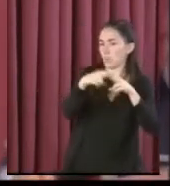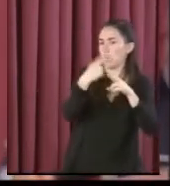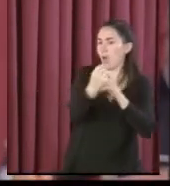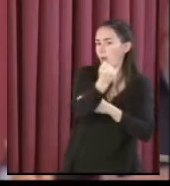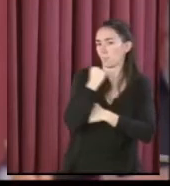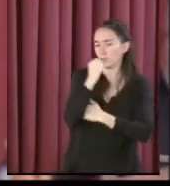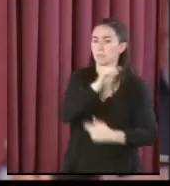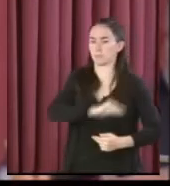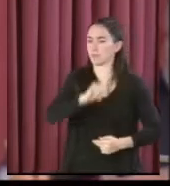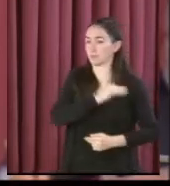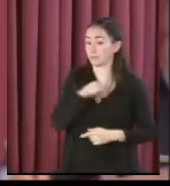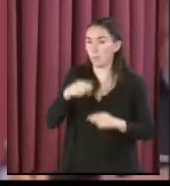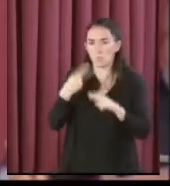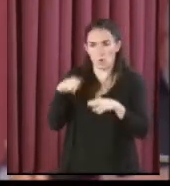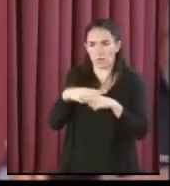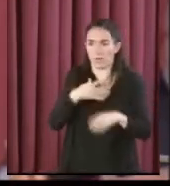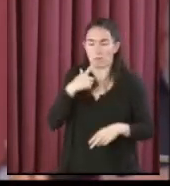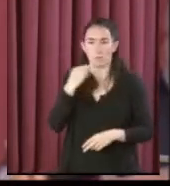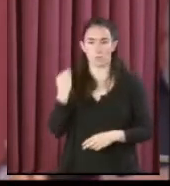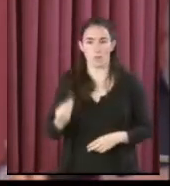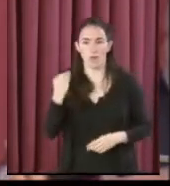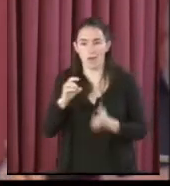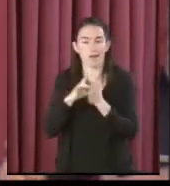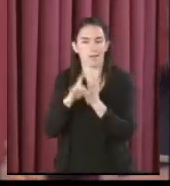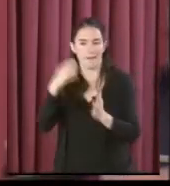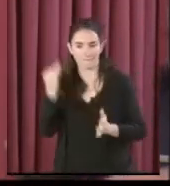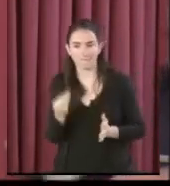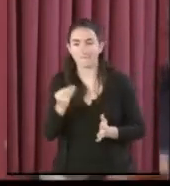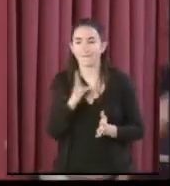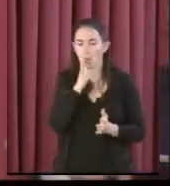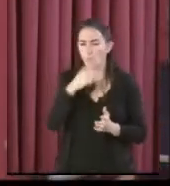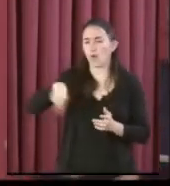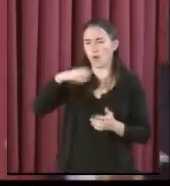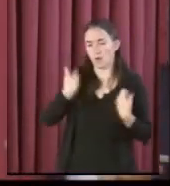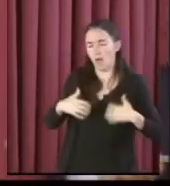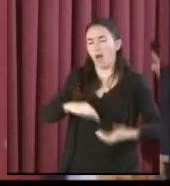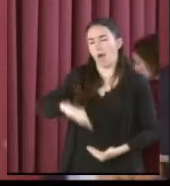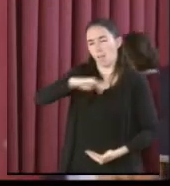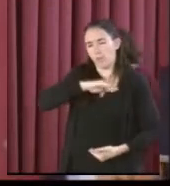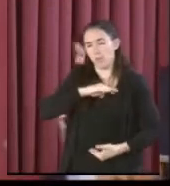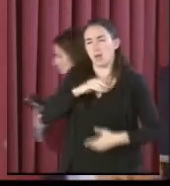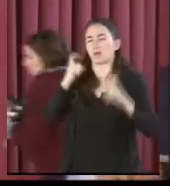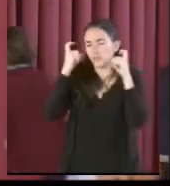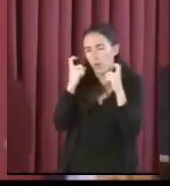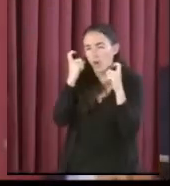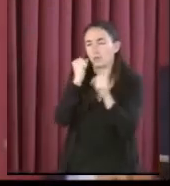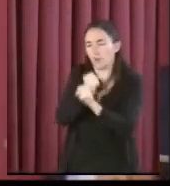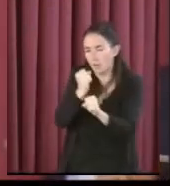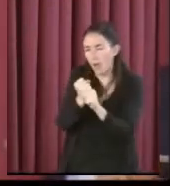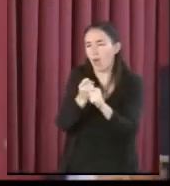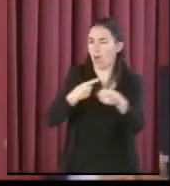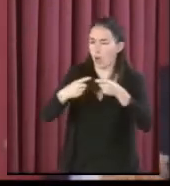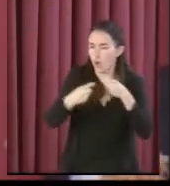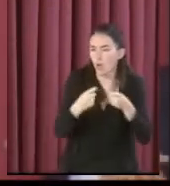política, porque son acuerdos importantes y fruto de la capacidad tanto de quienes los hemos promovido como de quienes los